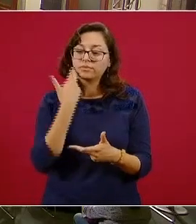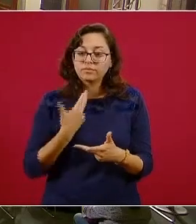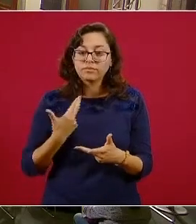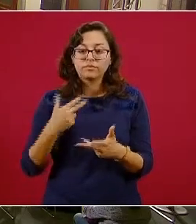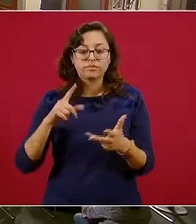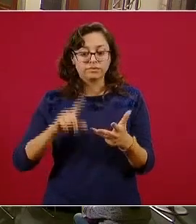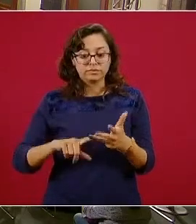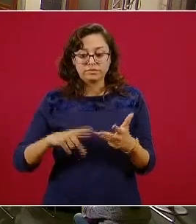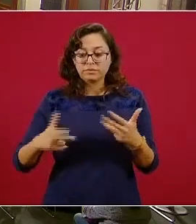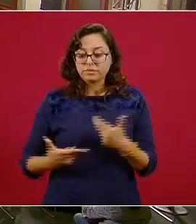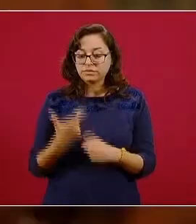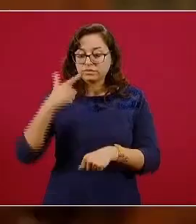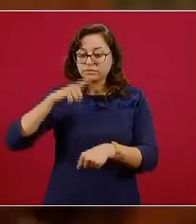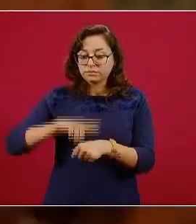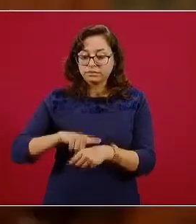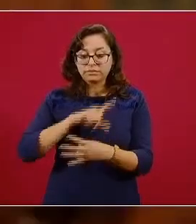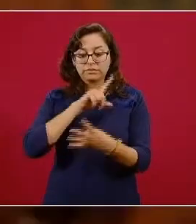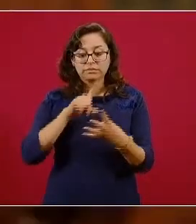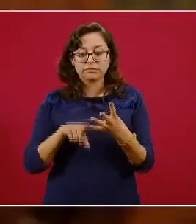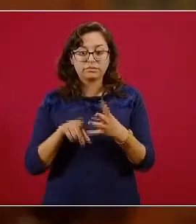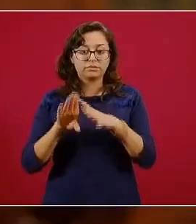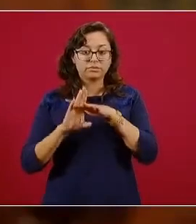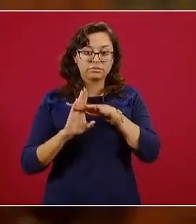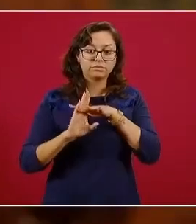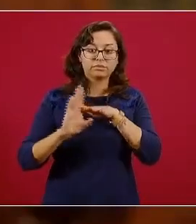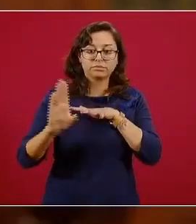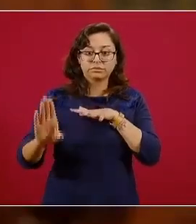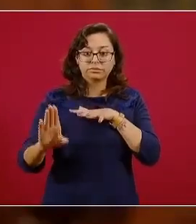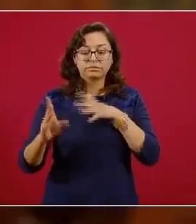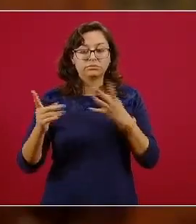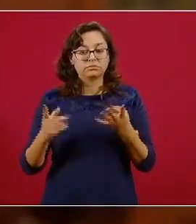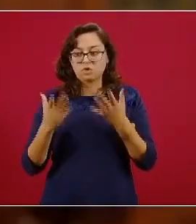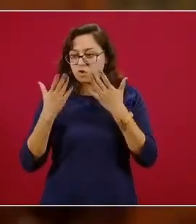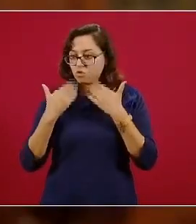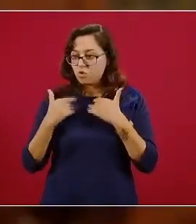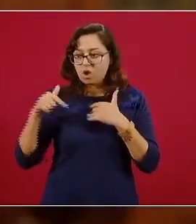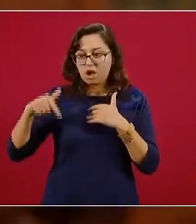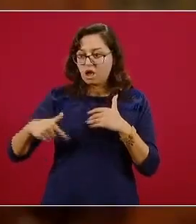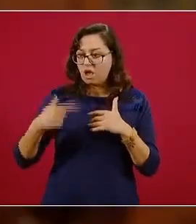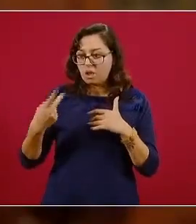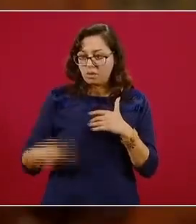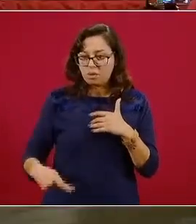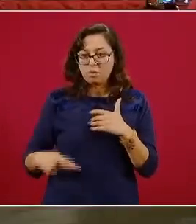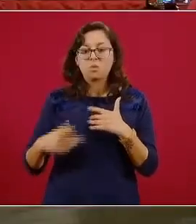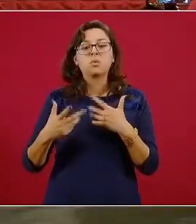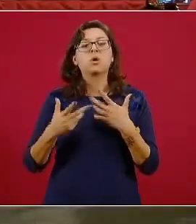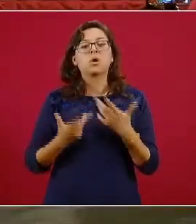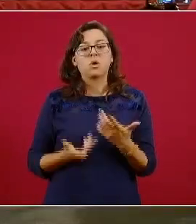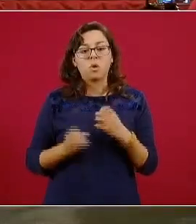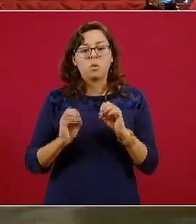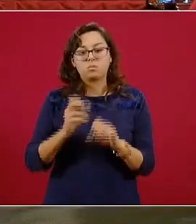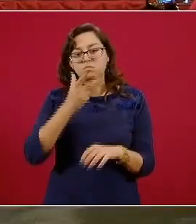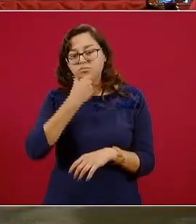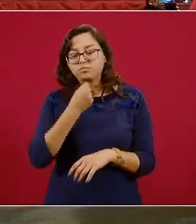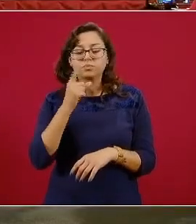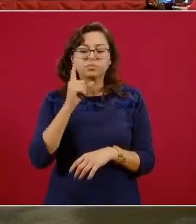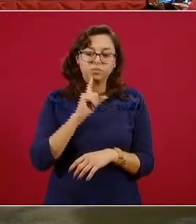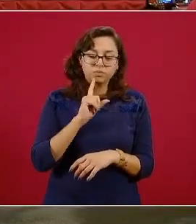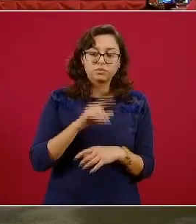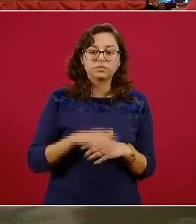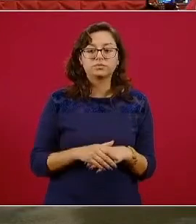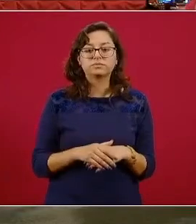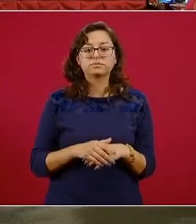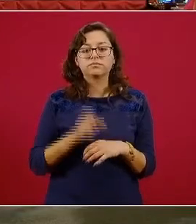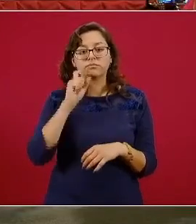o nacional, situación migratoria o apátrida, o bien relacionadas con aspectos de género,